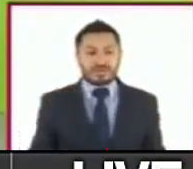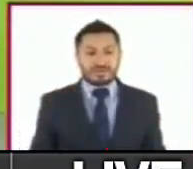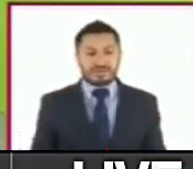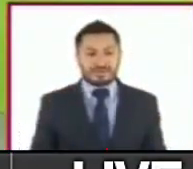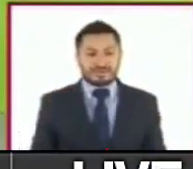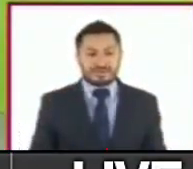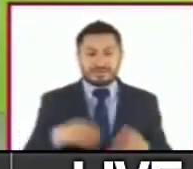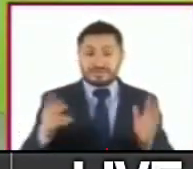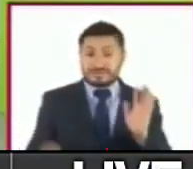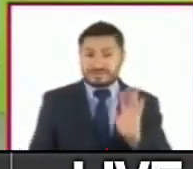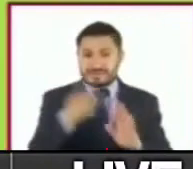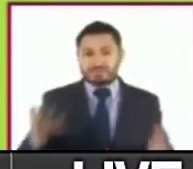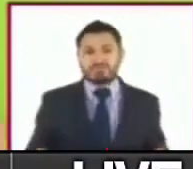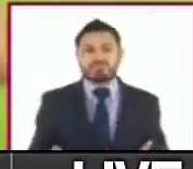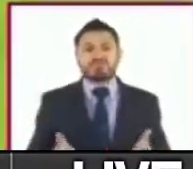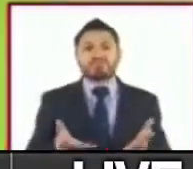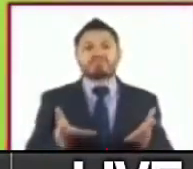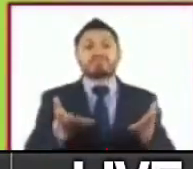De nuevo, aire.